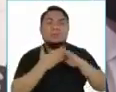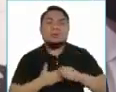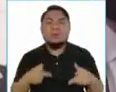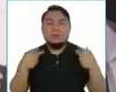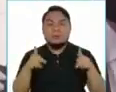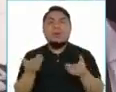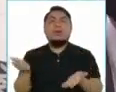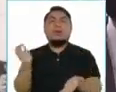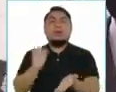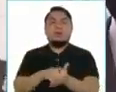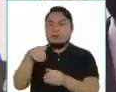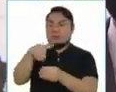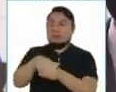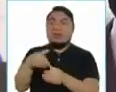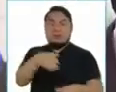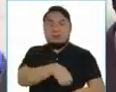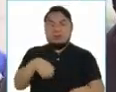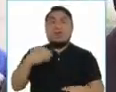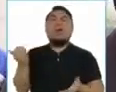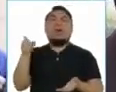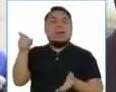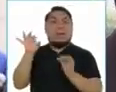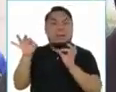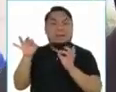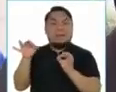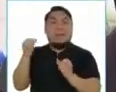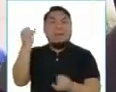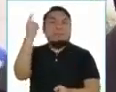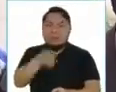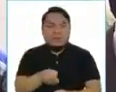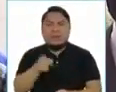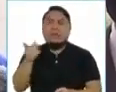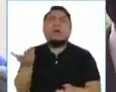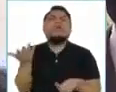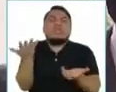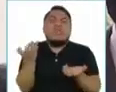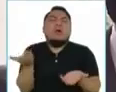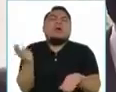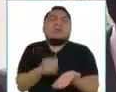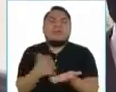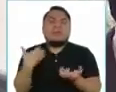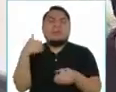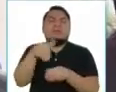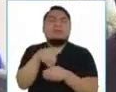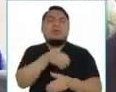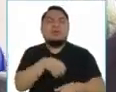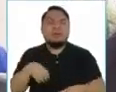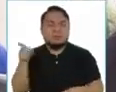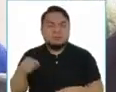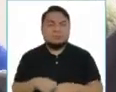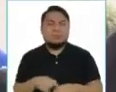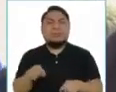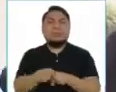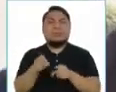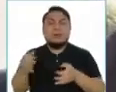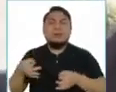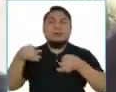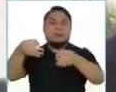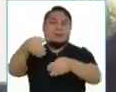permitir la reelección de congresistas que está ya prohibida y además postergar las